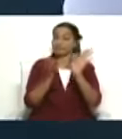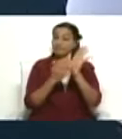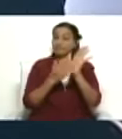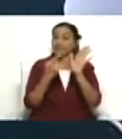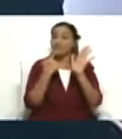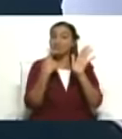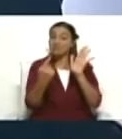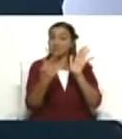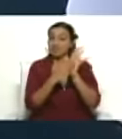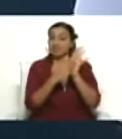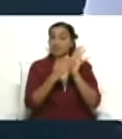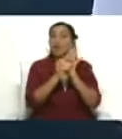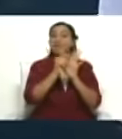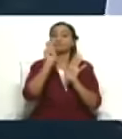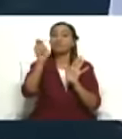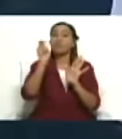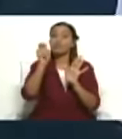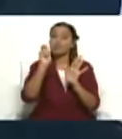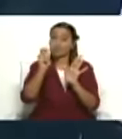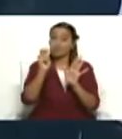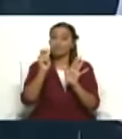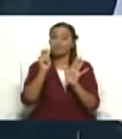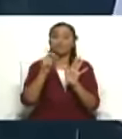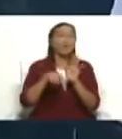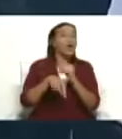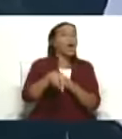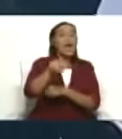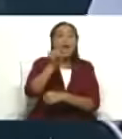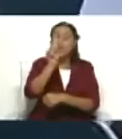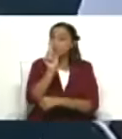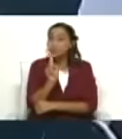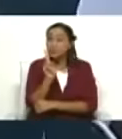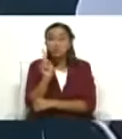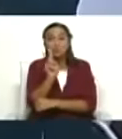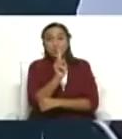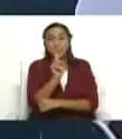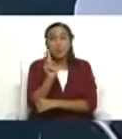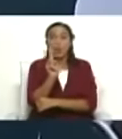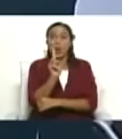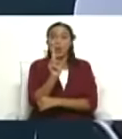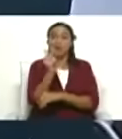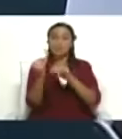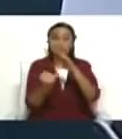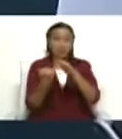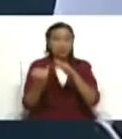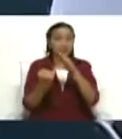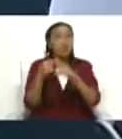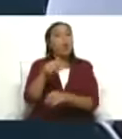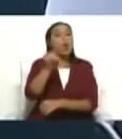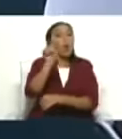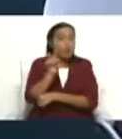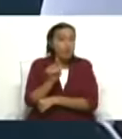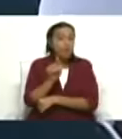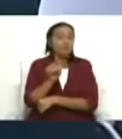es el único poder público, el único ente del Estado